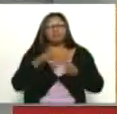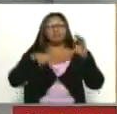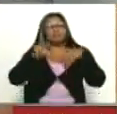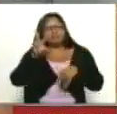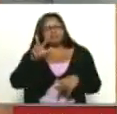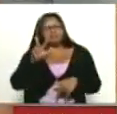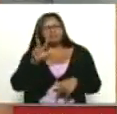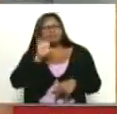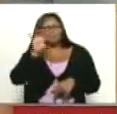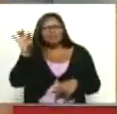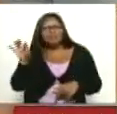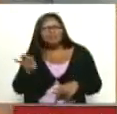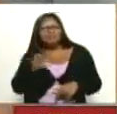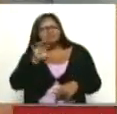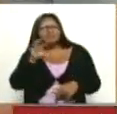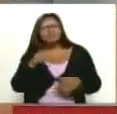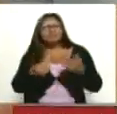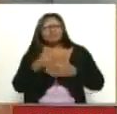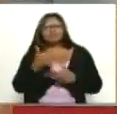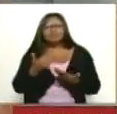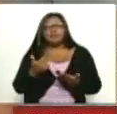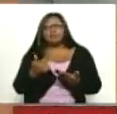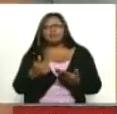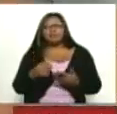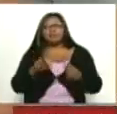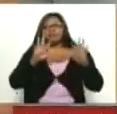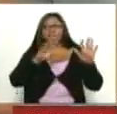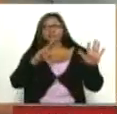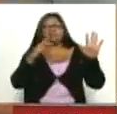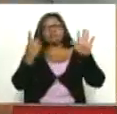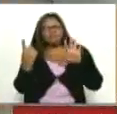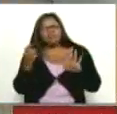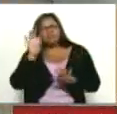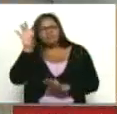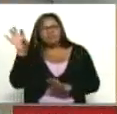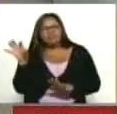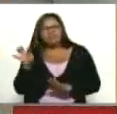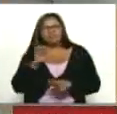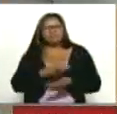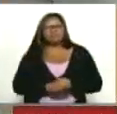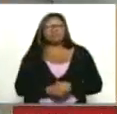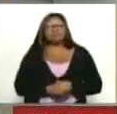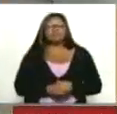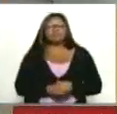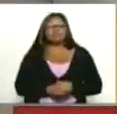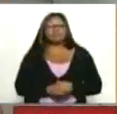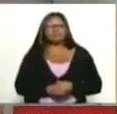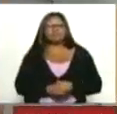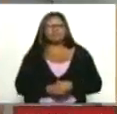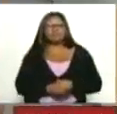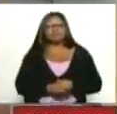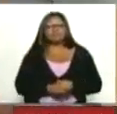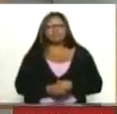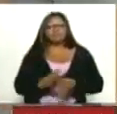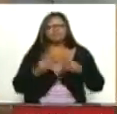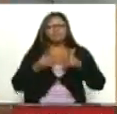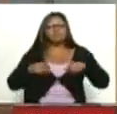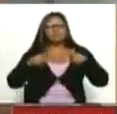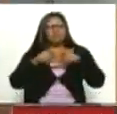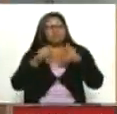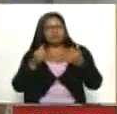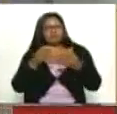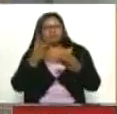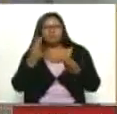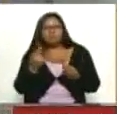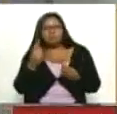o de 13 países, estamos hablando 16. De 16 países, estamos hablando de todo en todas las entidades del país. O sea,